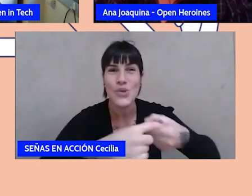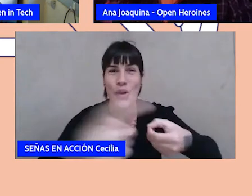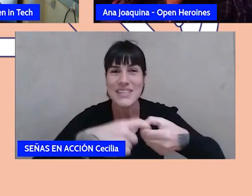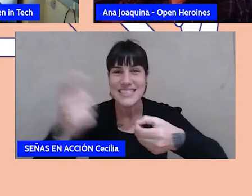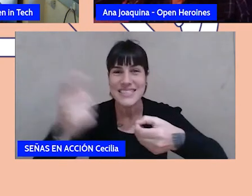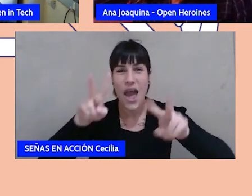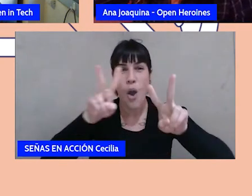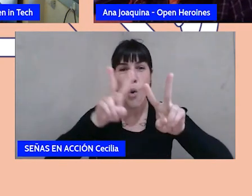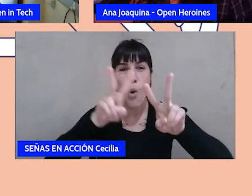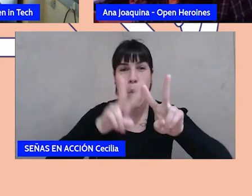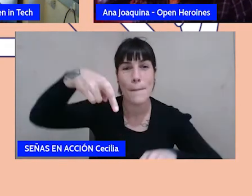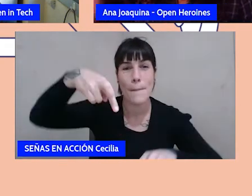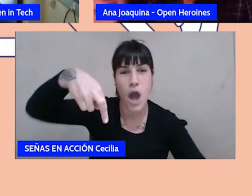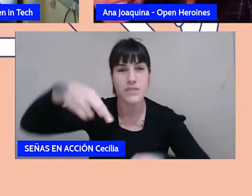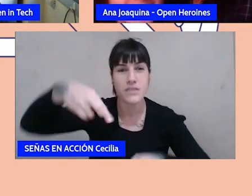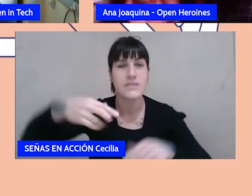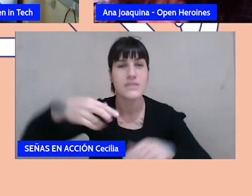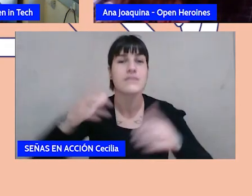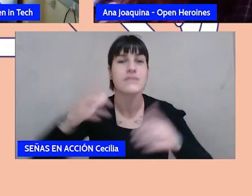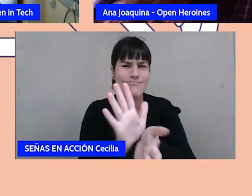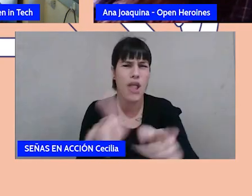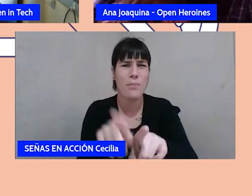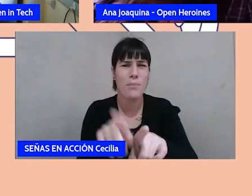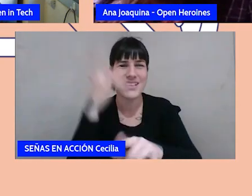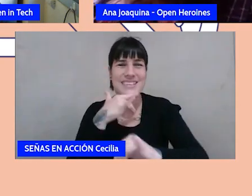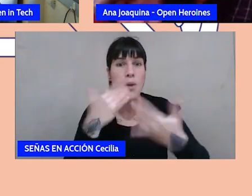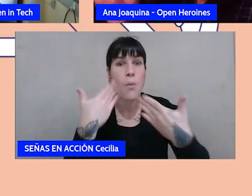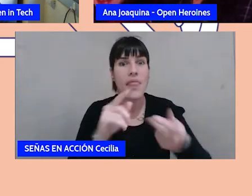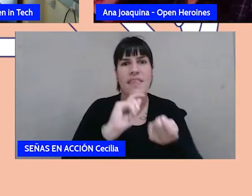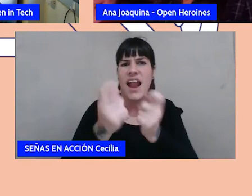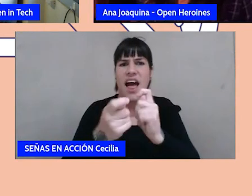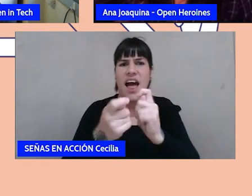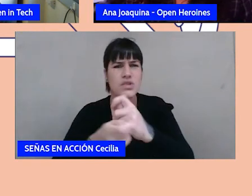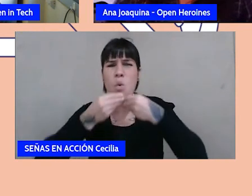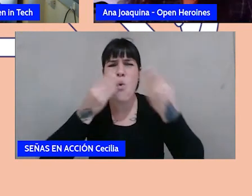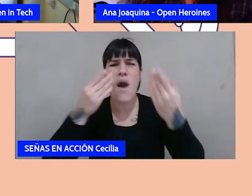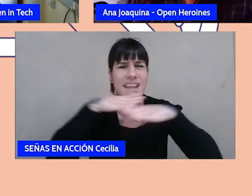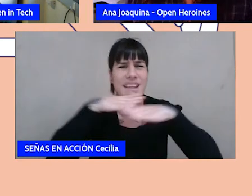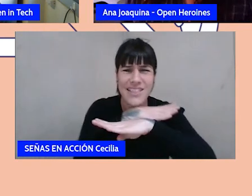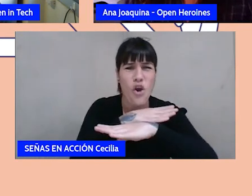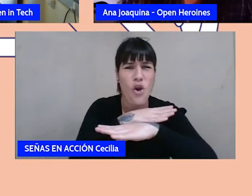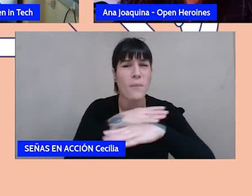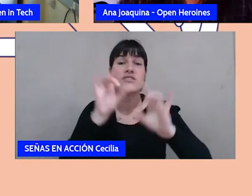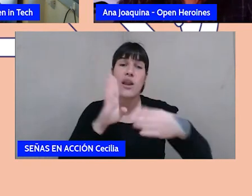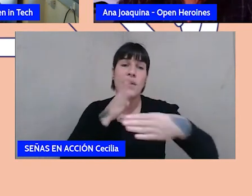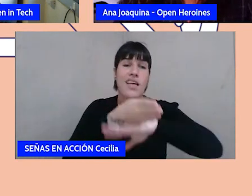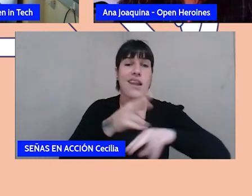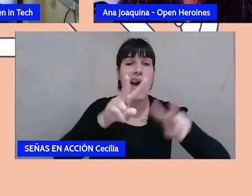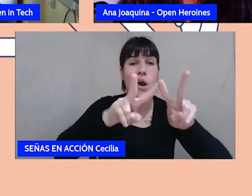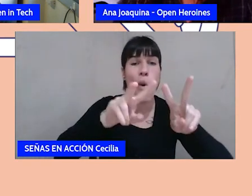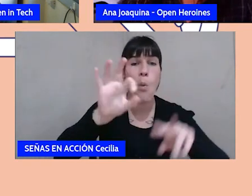puede leer todo y traducir todo a cualquier idioma. Y nada, solo hay que ingresar a worldpulse.com. Cualquier persona es